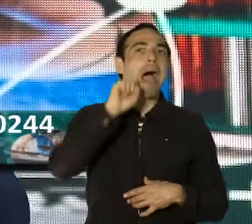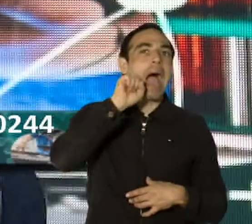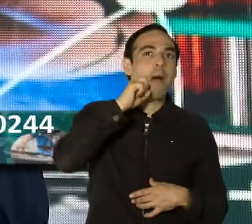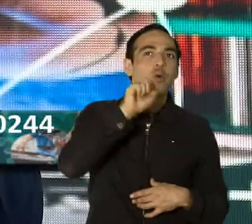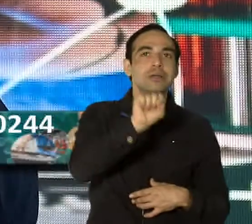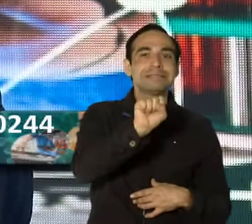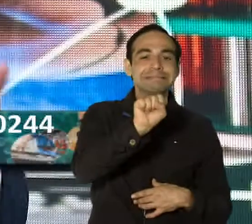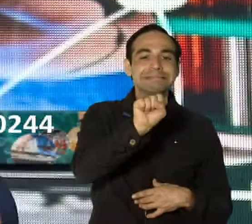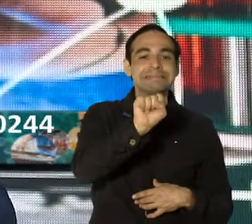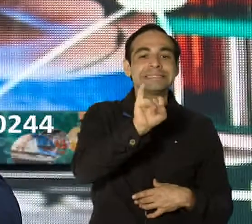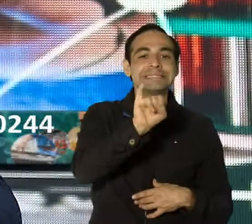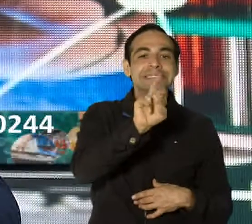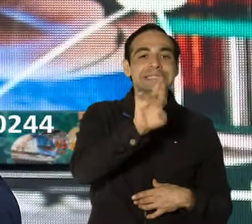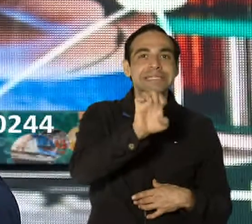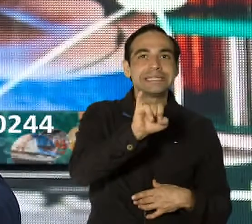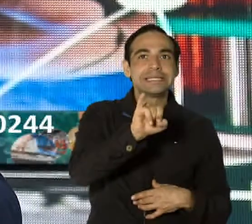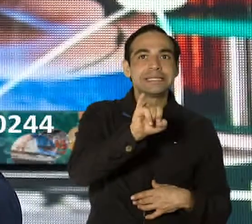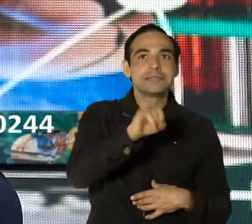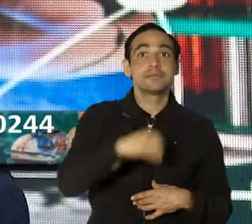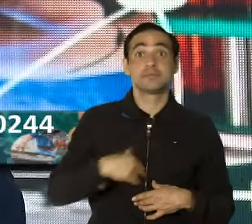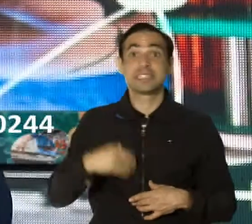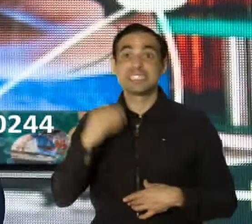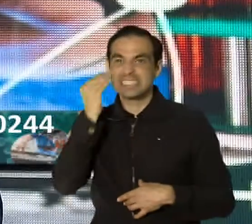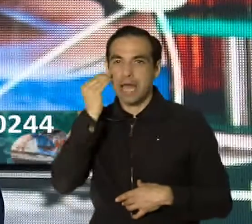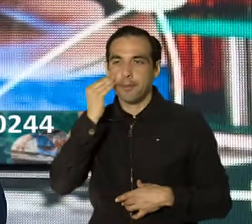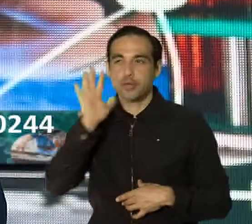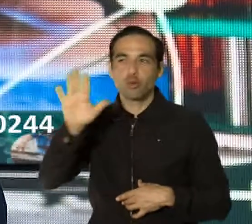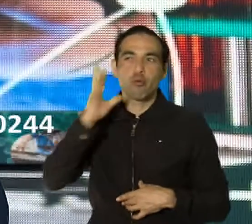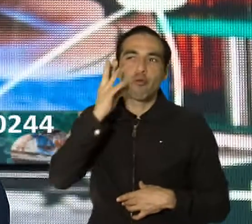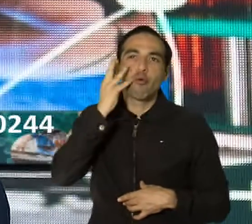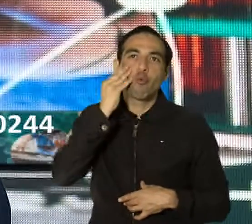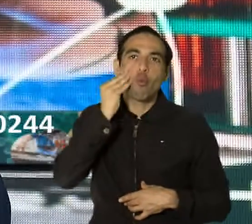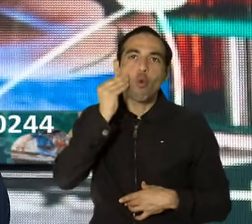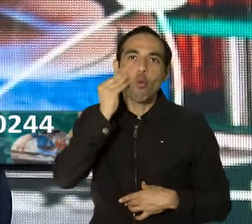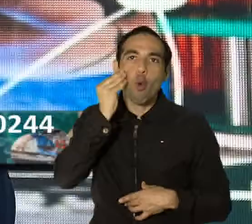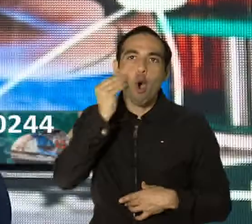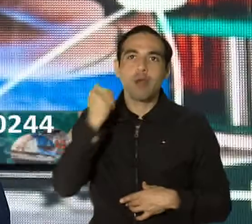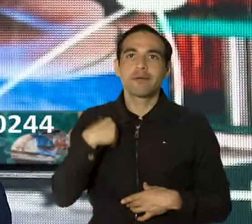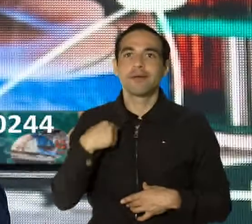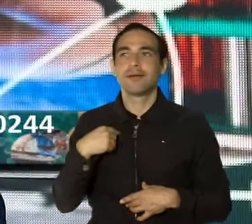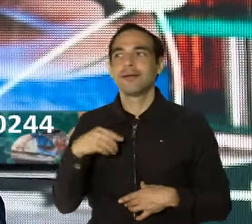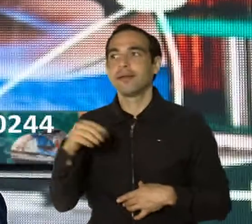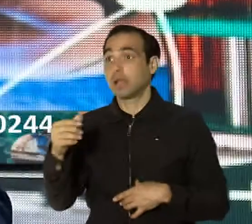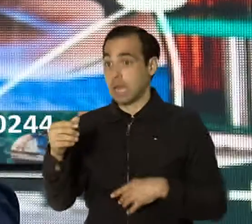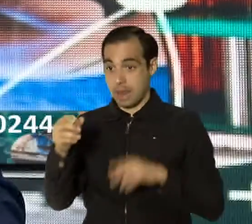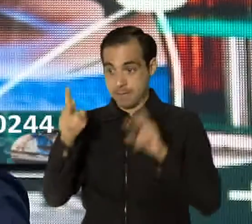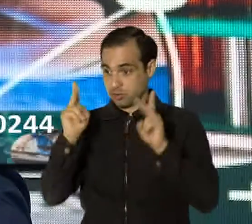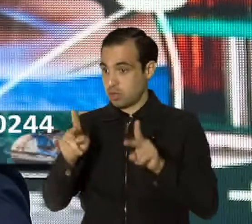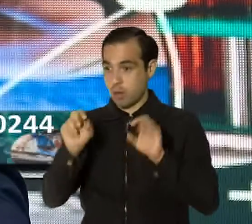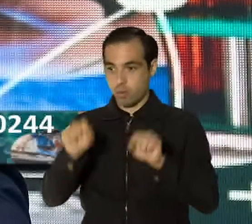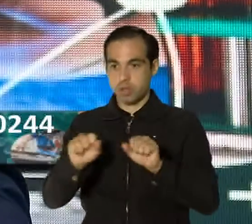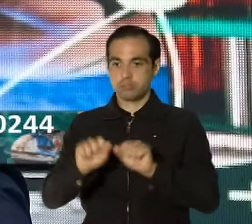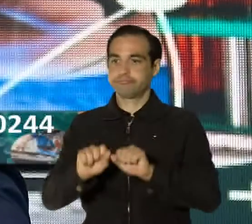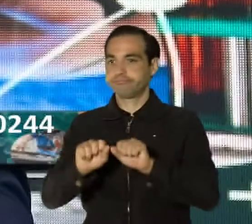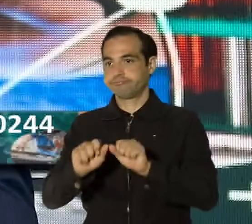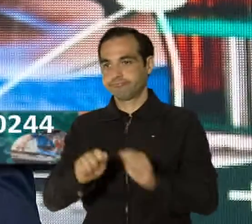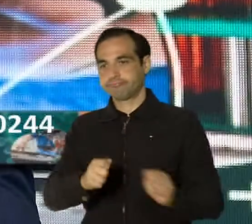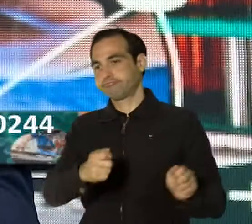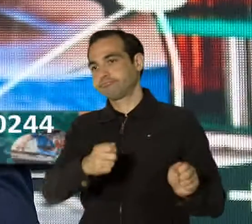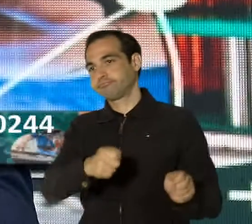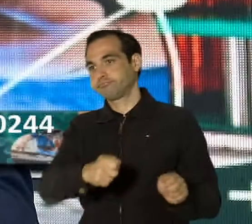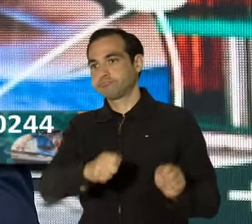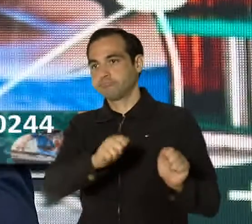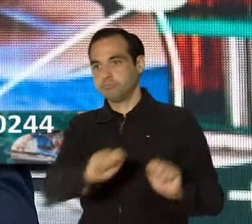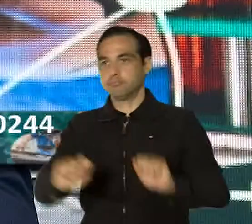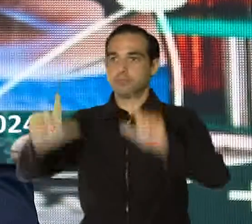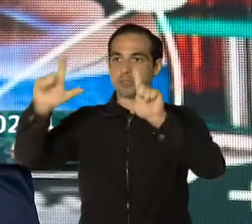tu humor, te contesta los documentos que necesita, puede el cliente someter sus documentos en el mismo proceso, el corredor de bienes raíces le